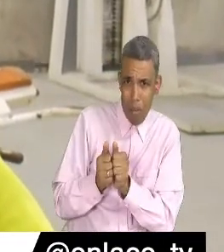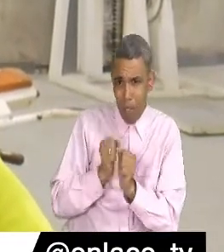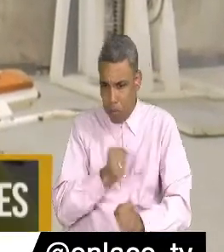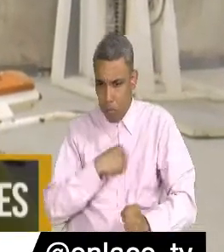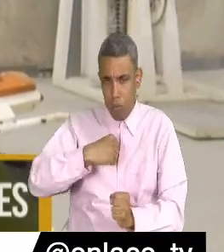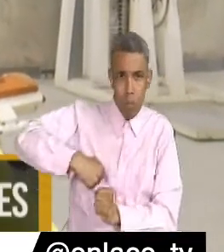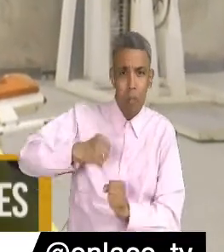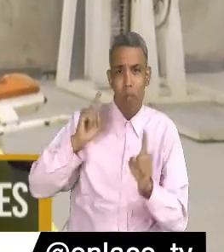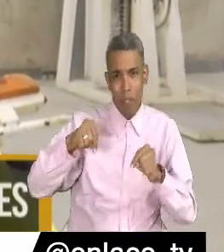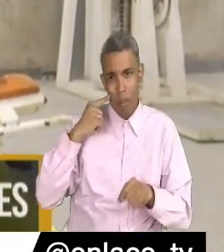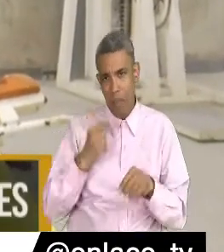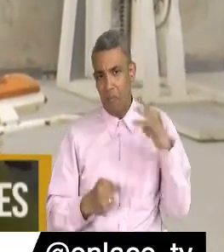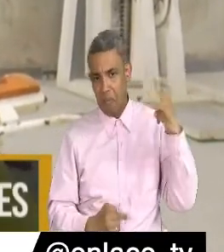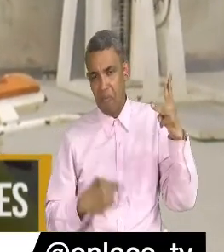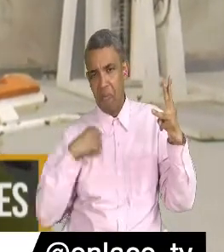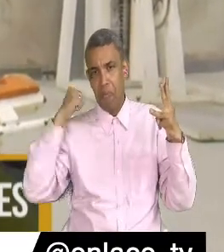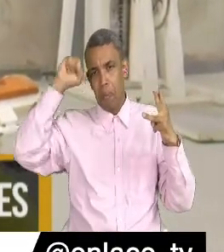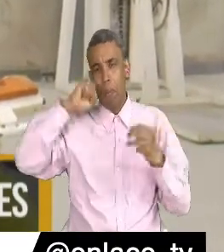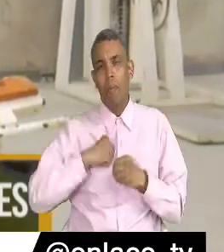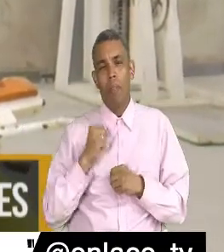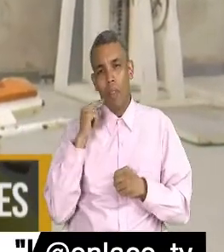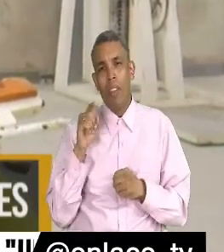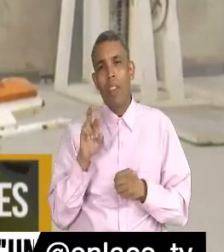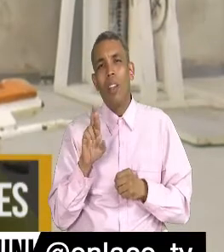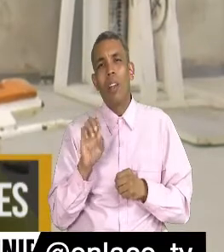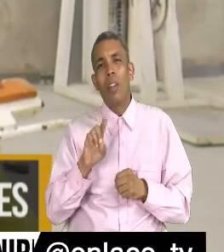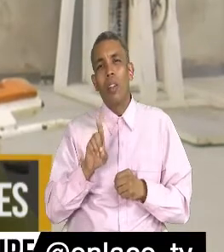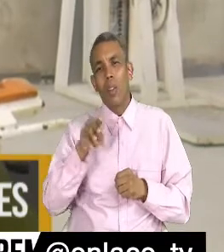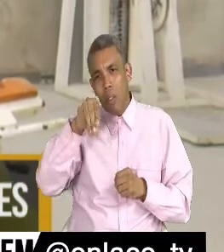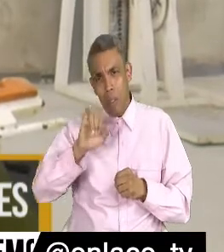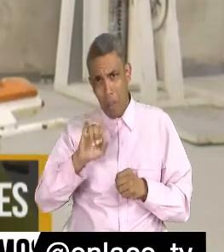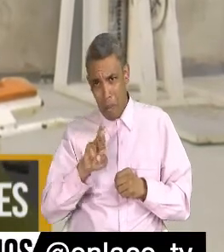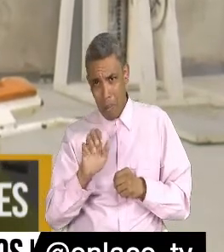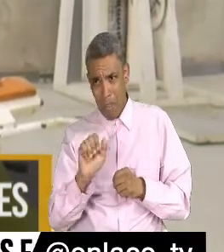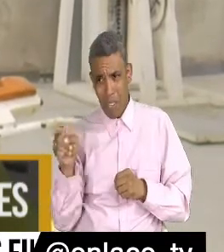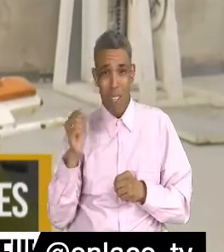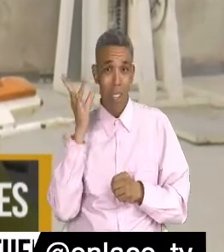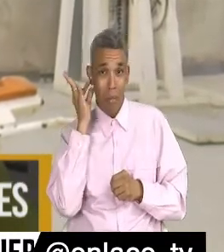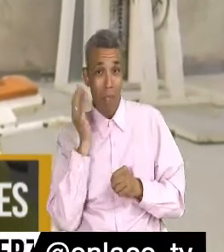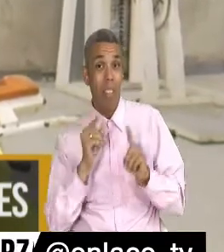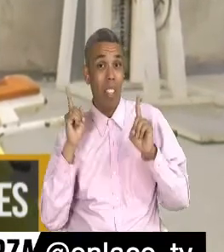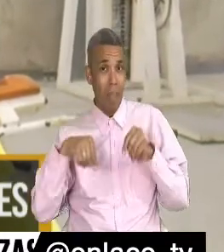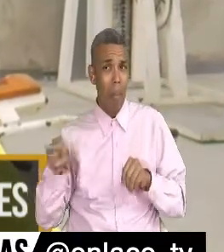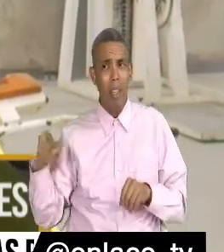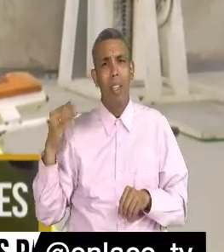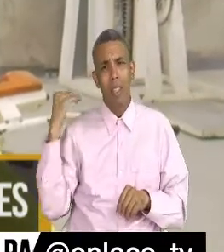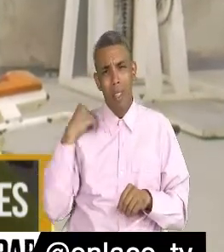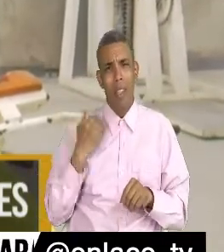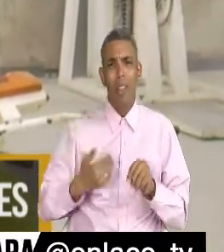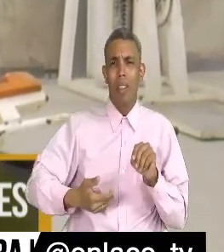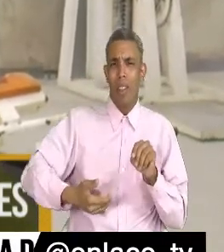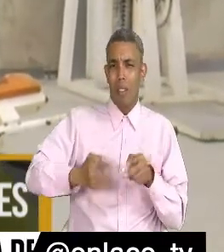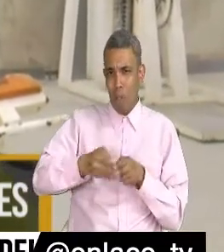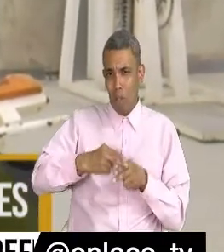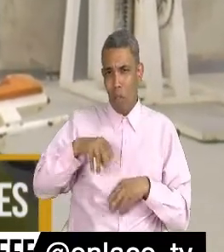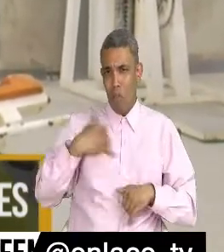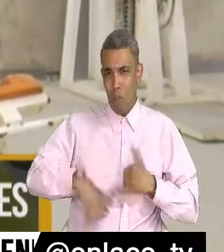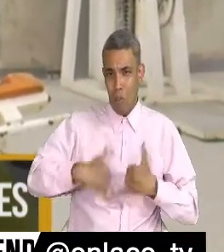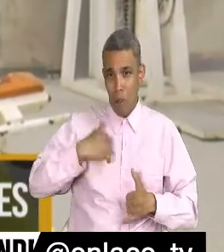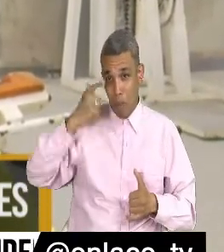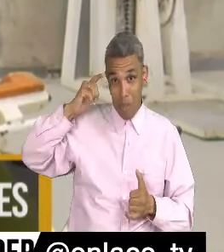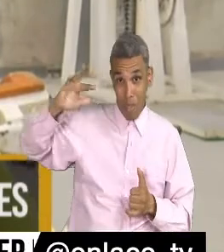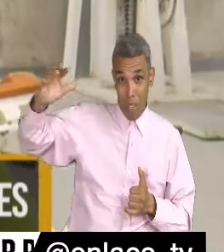estar preseleccionada en la selección Colombia base para ir a los Juegos Bolivarianos que se van a realizar en Santa Marta,